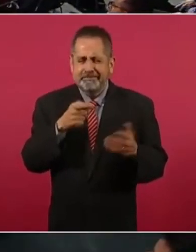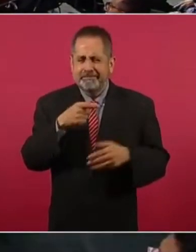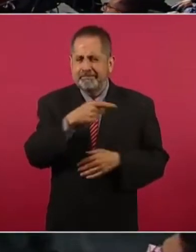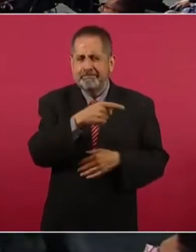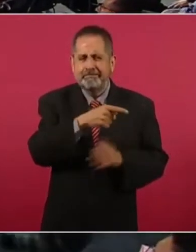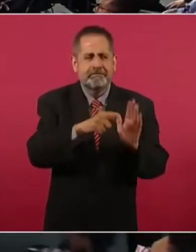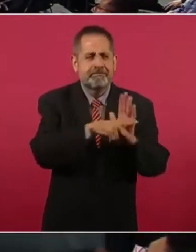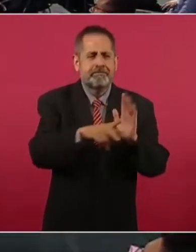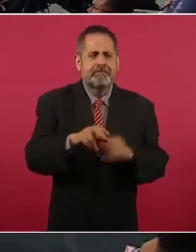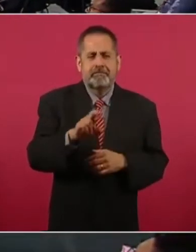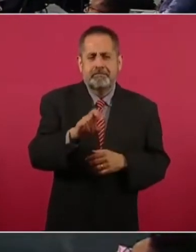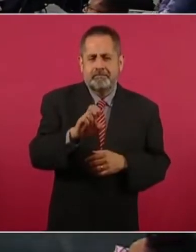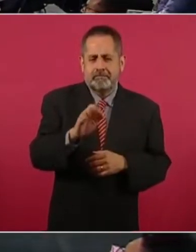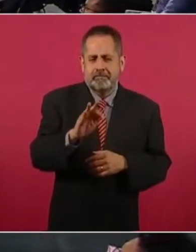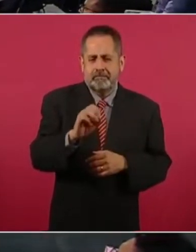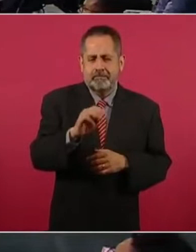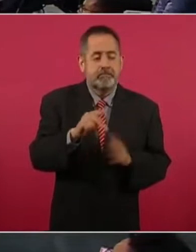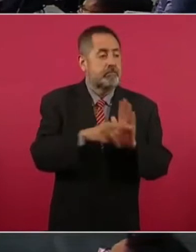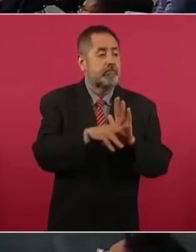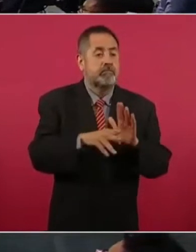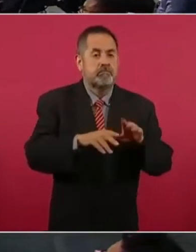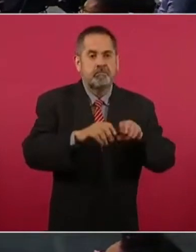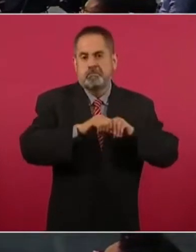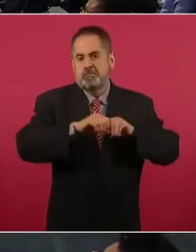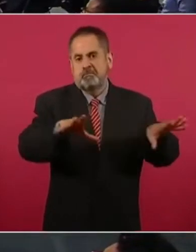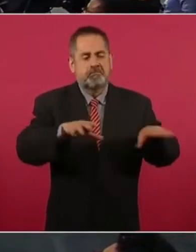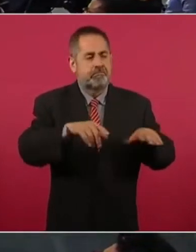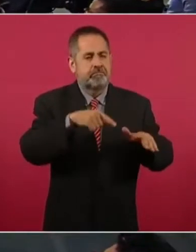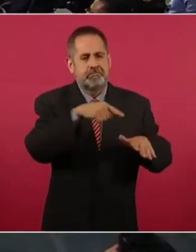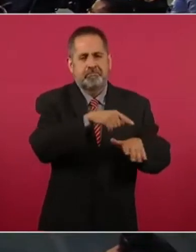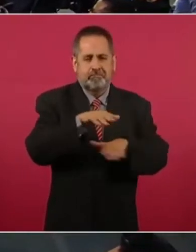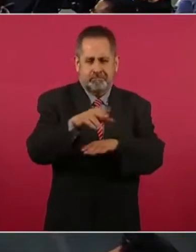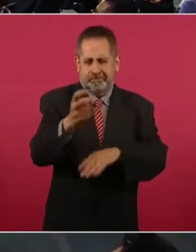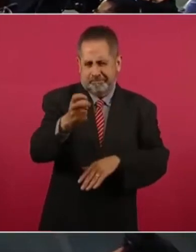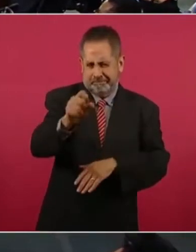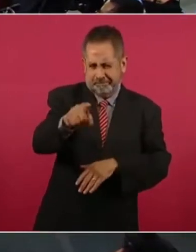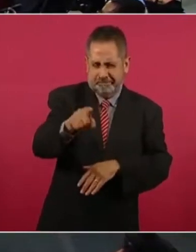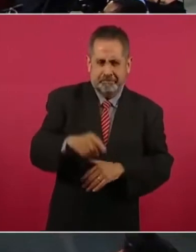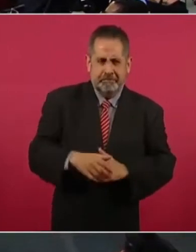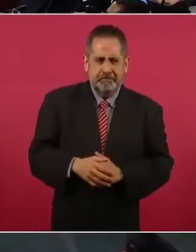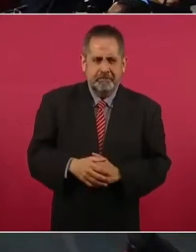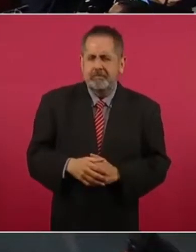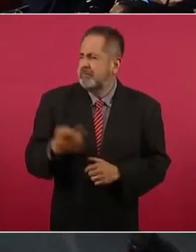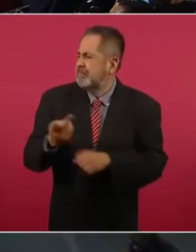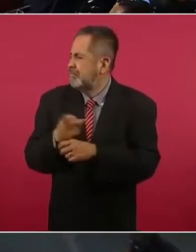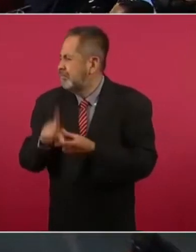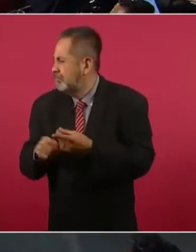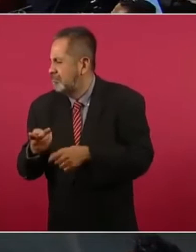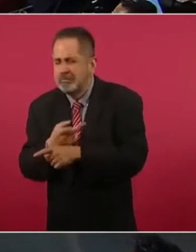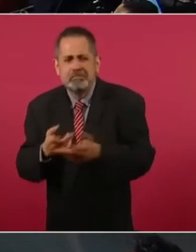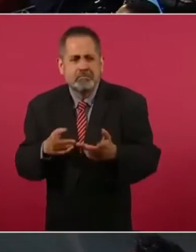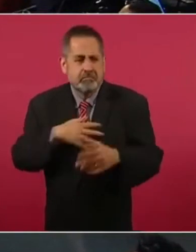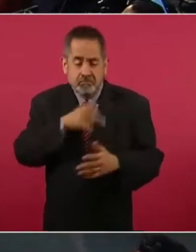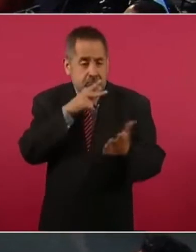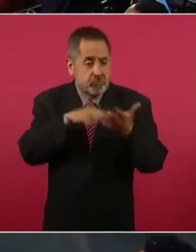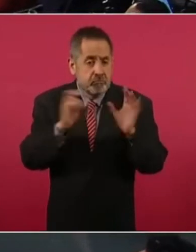el Reforma el día de hoy en su primera plana acerca de este asunto. ¿Qué puso? A ver, vamos. A ver, no